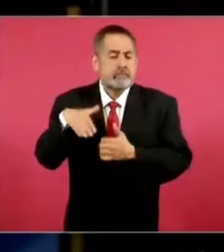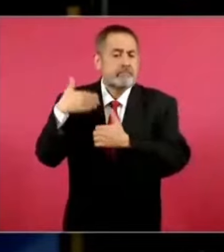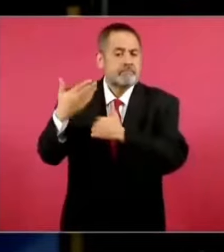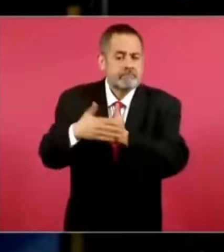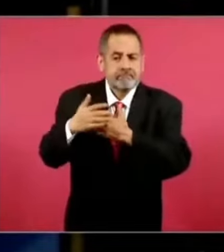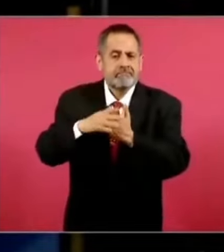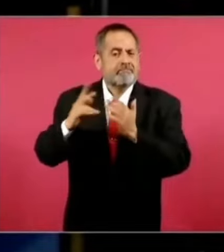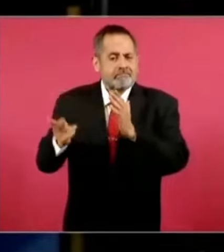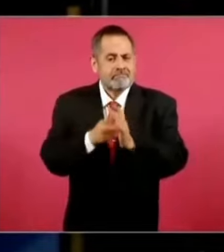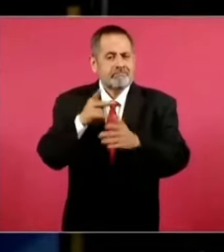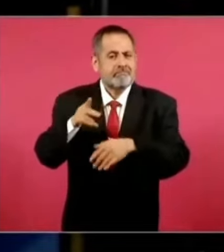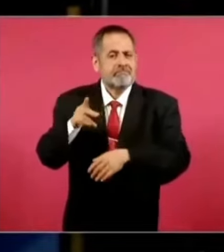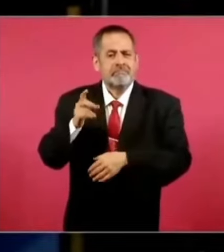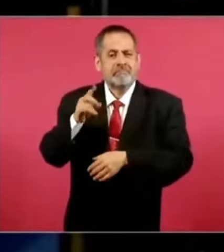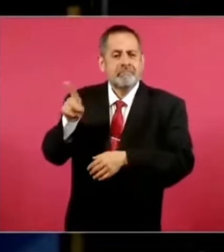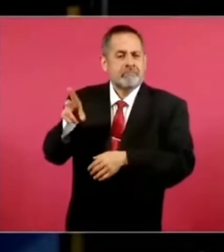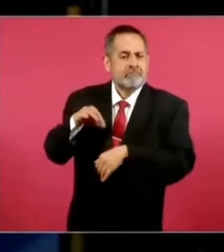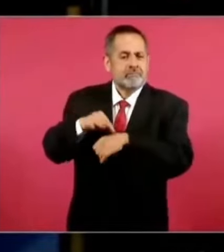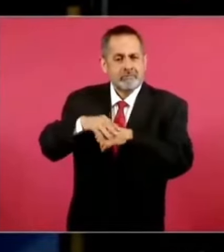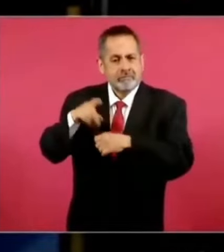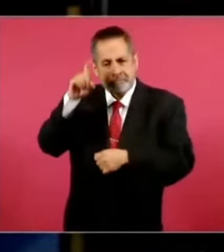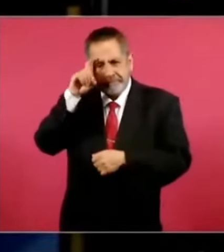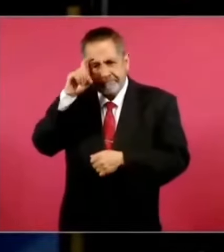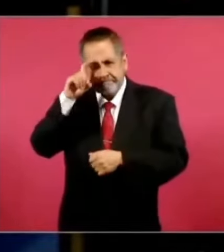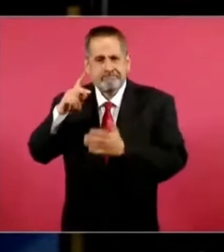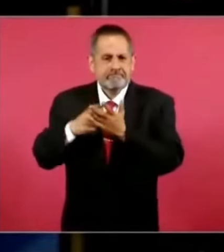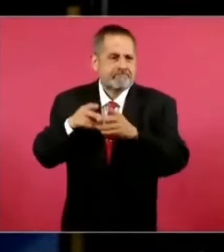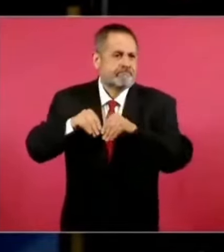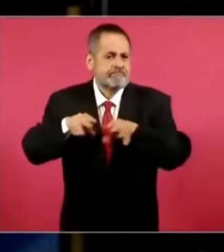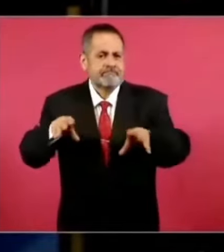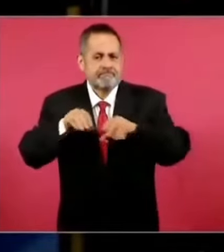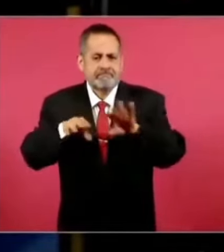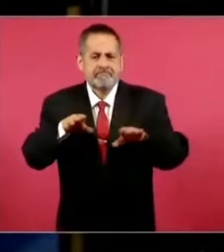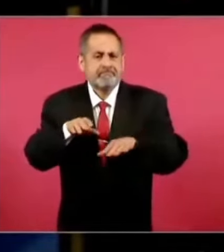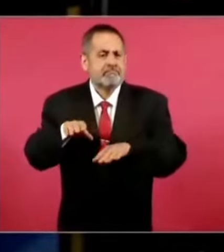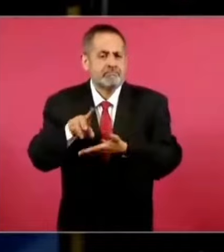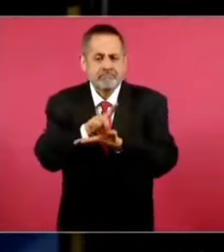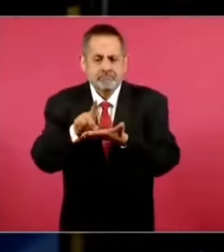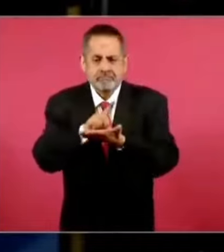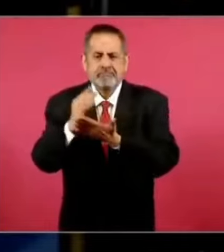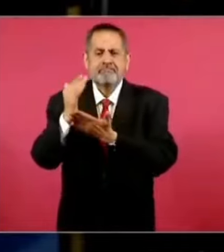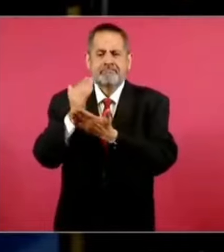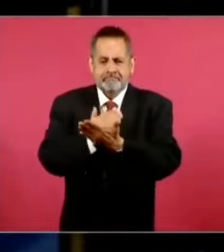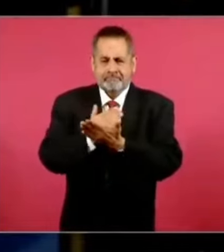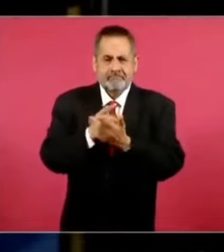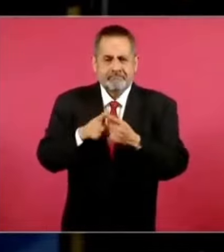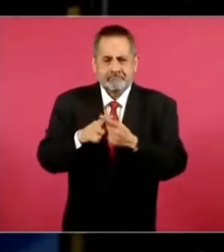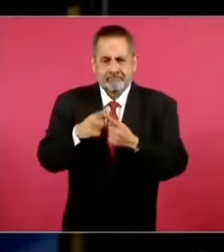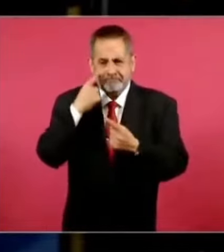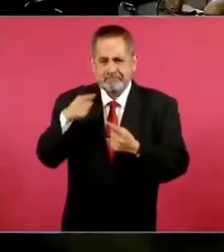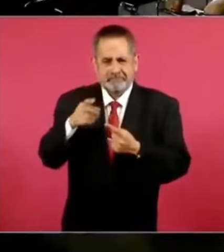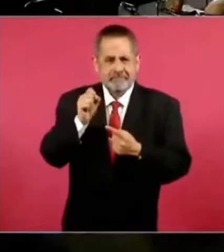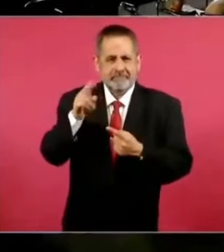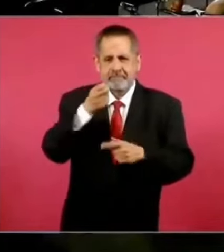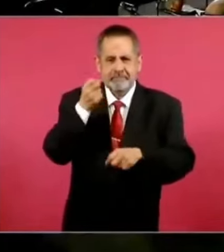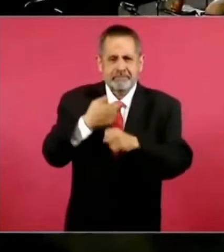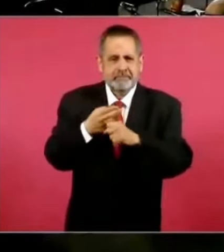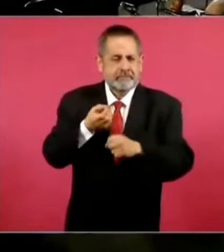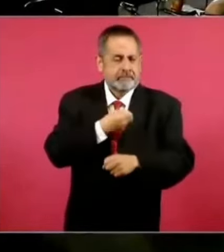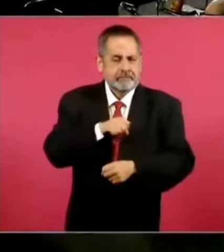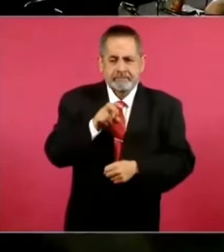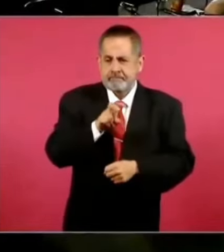López-Gatell sobre el consumo de drogas, y esto antes de dejar la Subsecretaría de Salud. Muchas gracias. Sí, vamos a